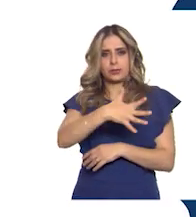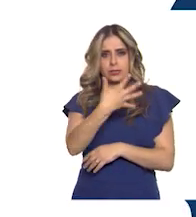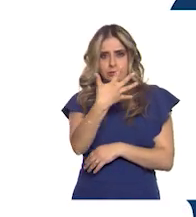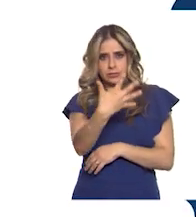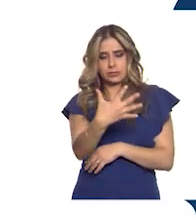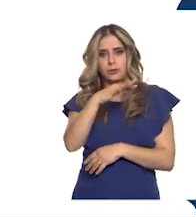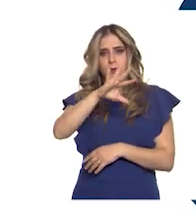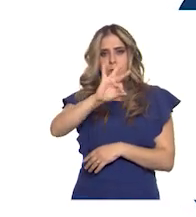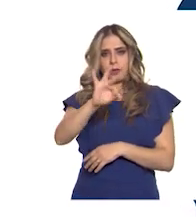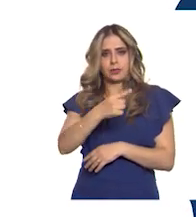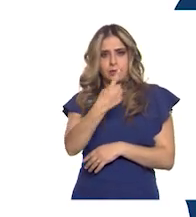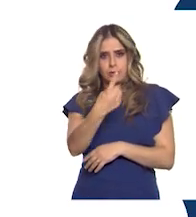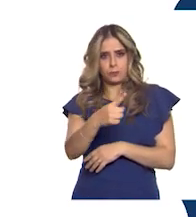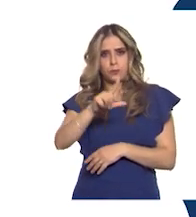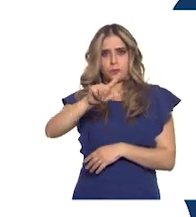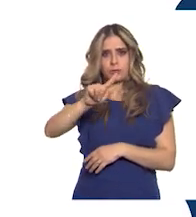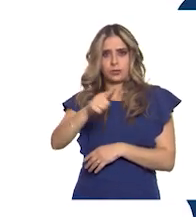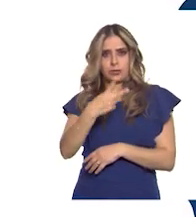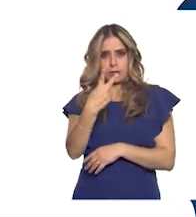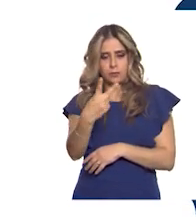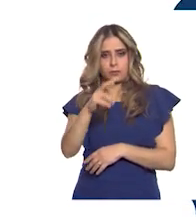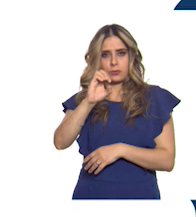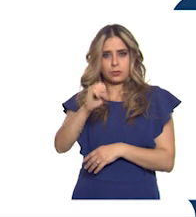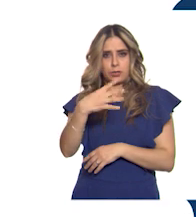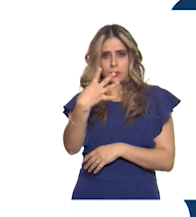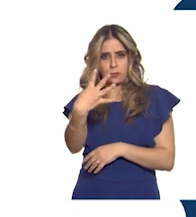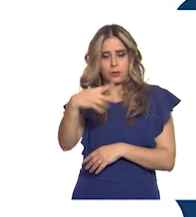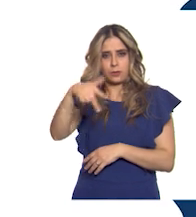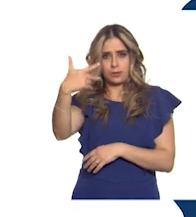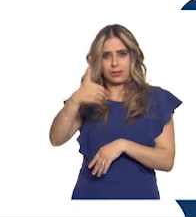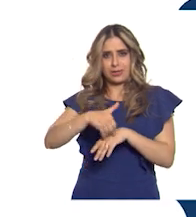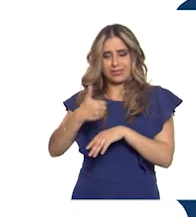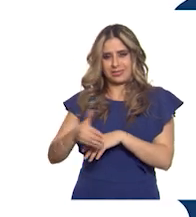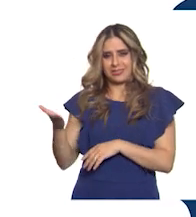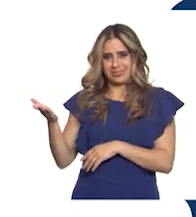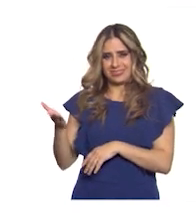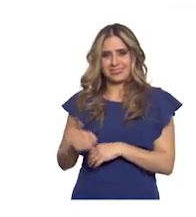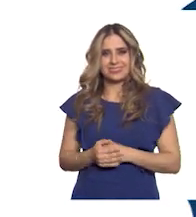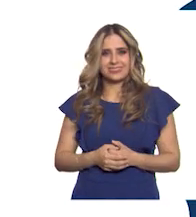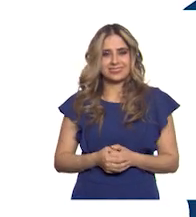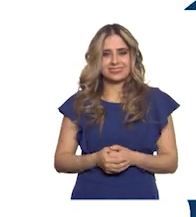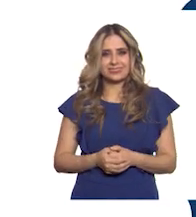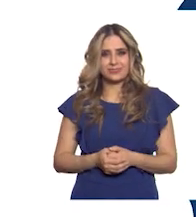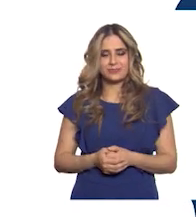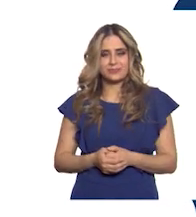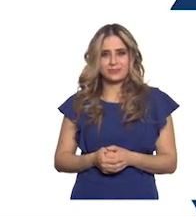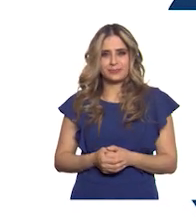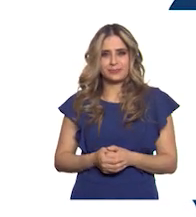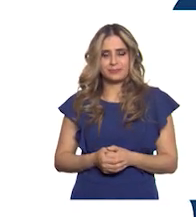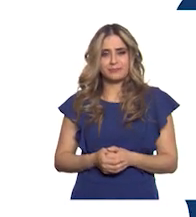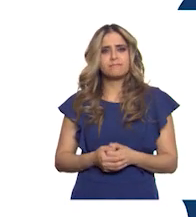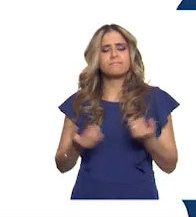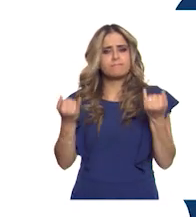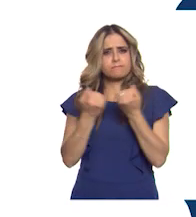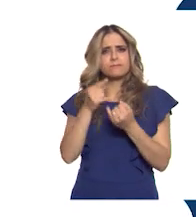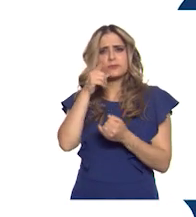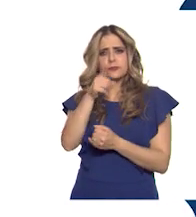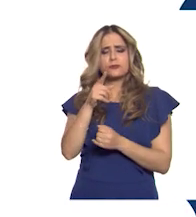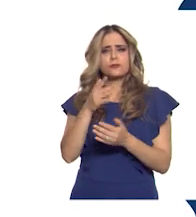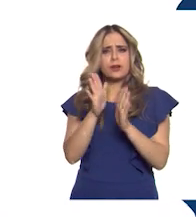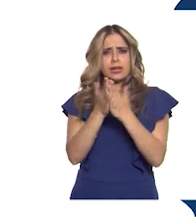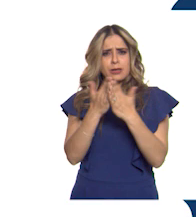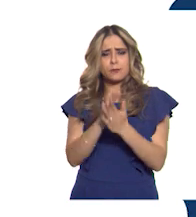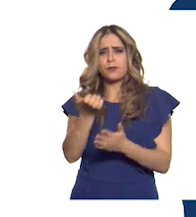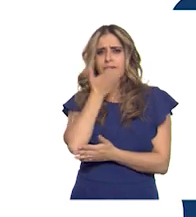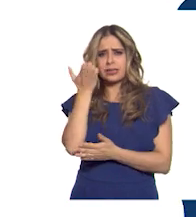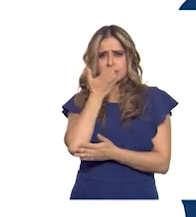55 41 72 04 13, con 100 líneas. También puedes encontrar los libros de texto